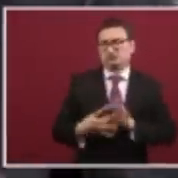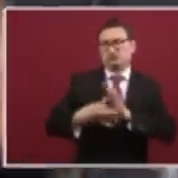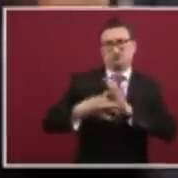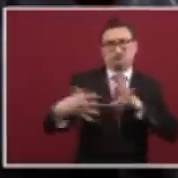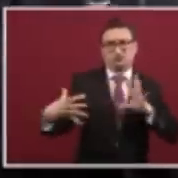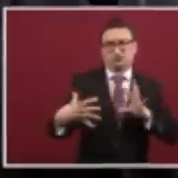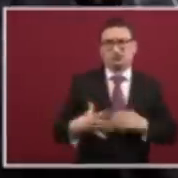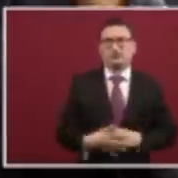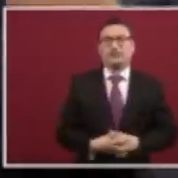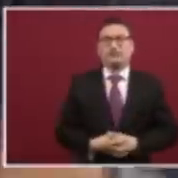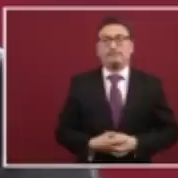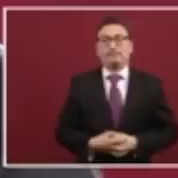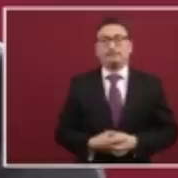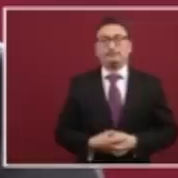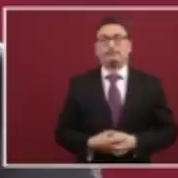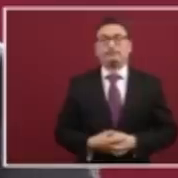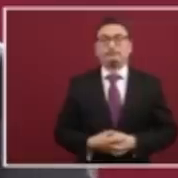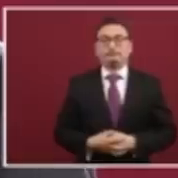el